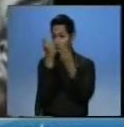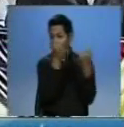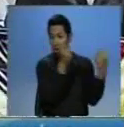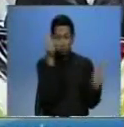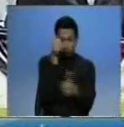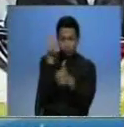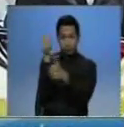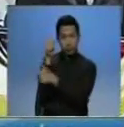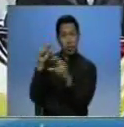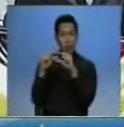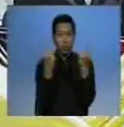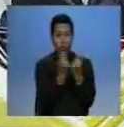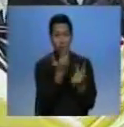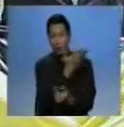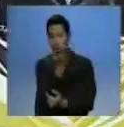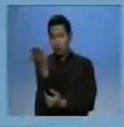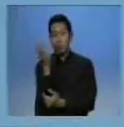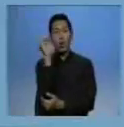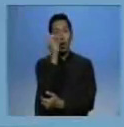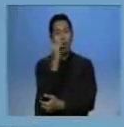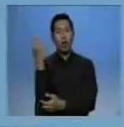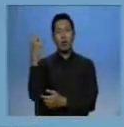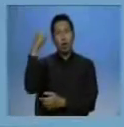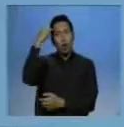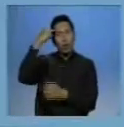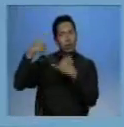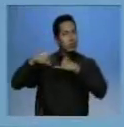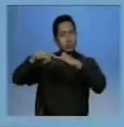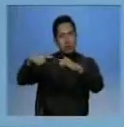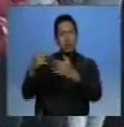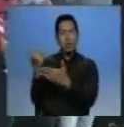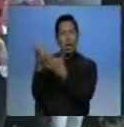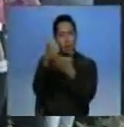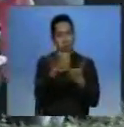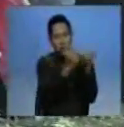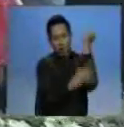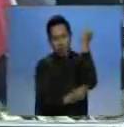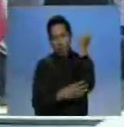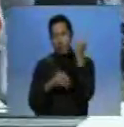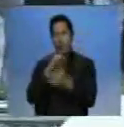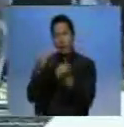poder o seguir gobernando en función del bien común con preferencia de los más pobres. Ubel Onofre, Gama Noticias.